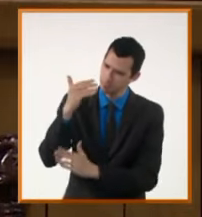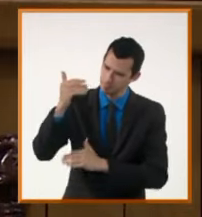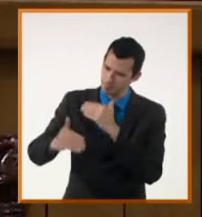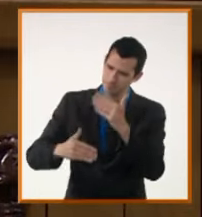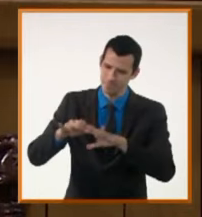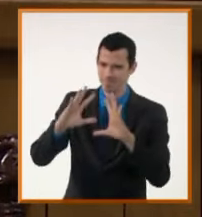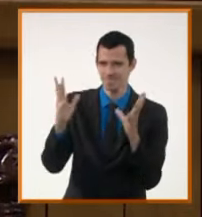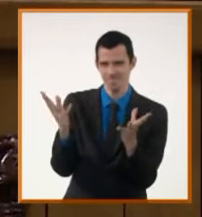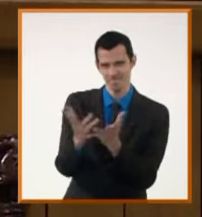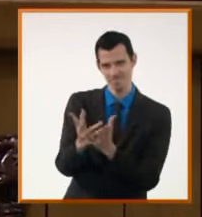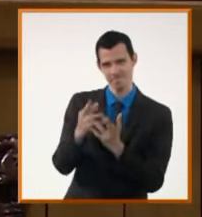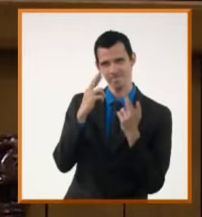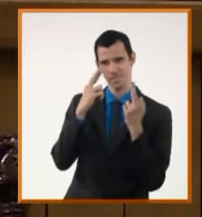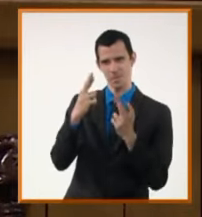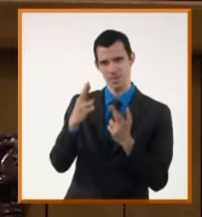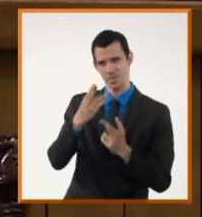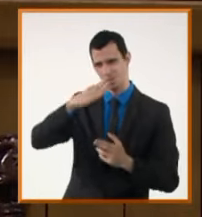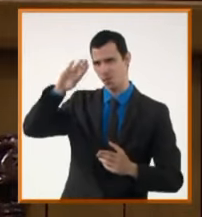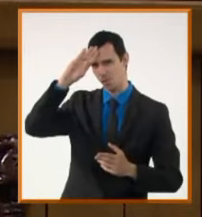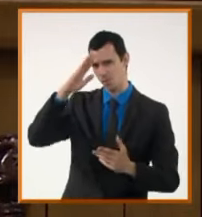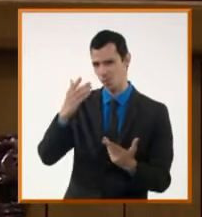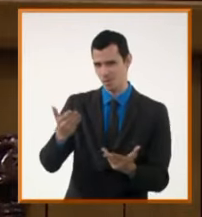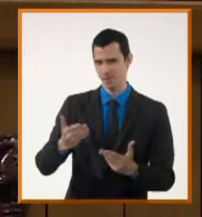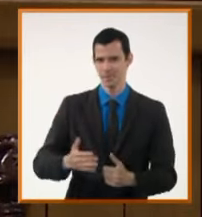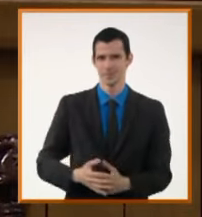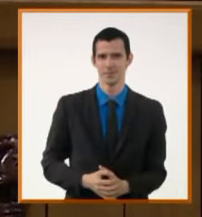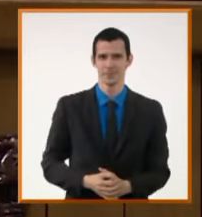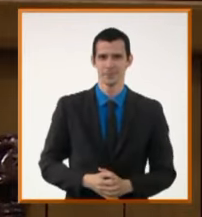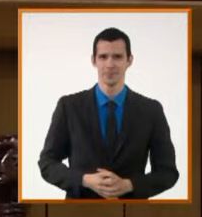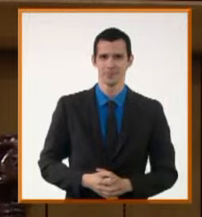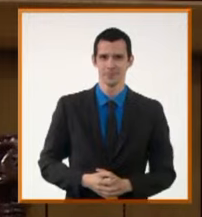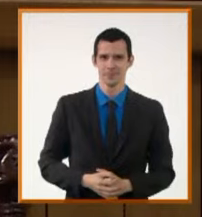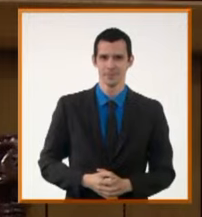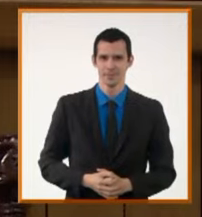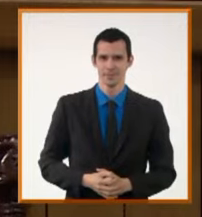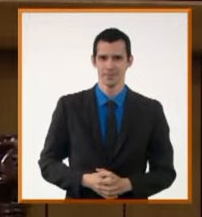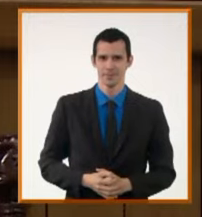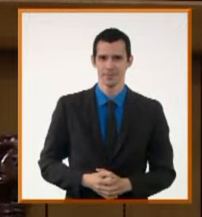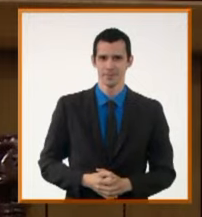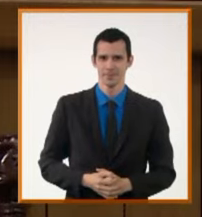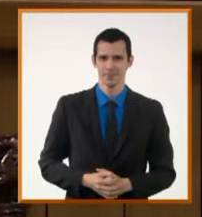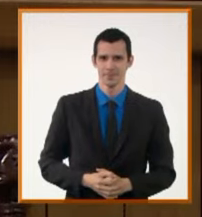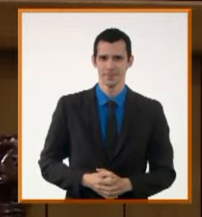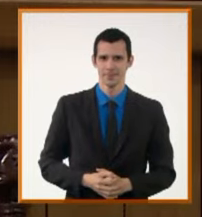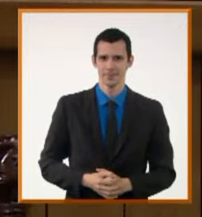económica y social del país. Por otra parte, aunque este es un país que abolió